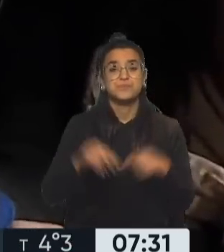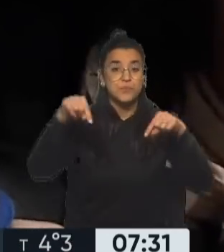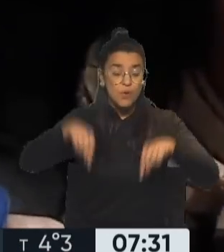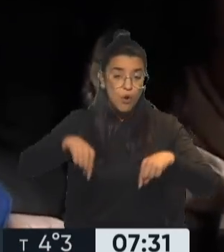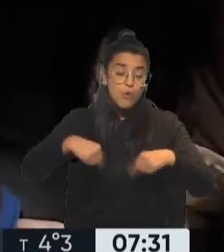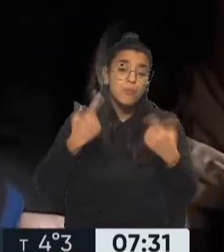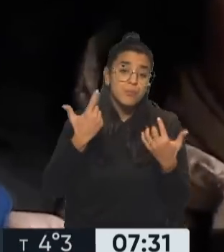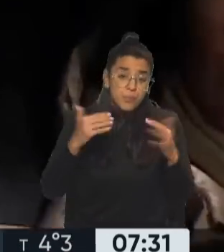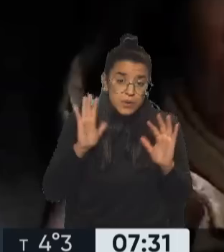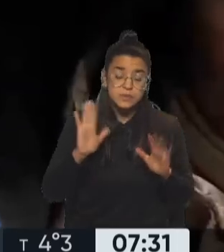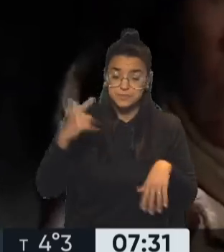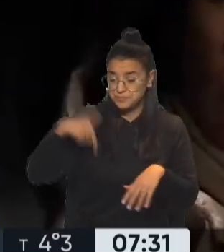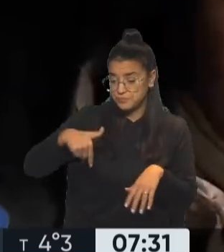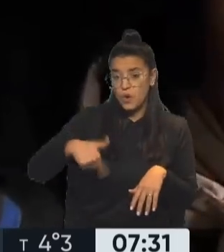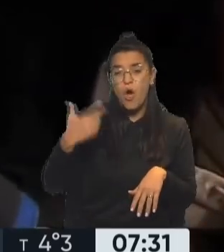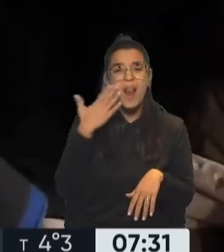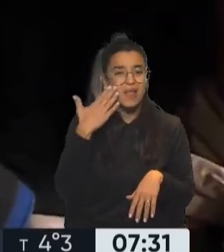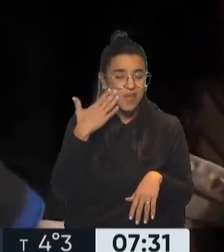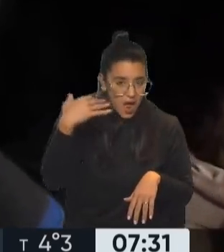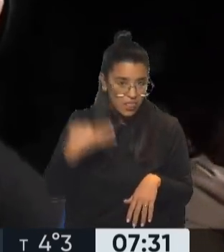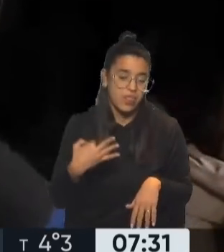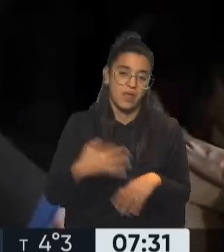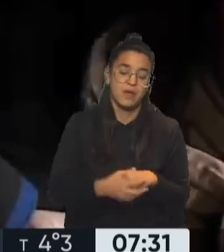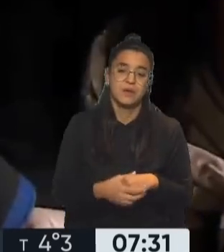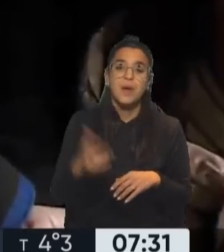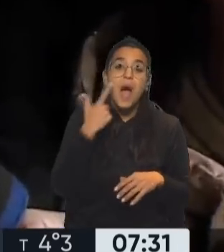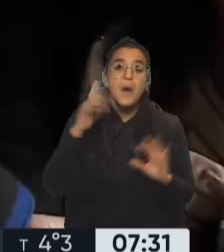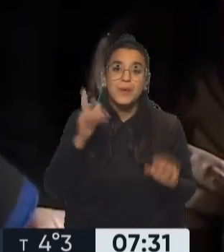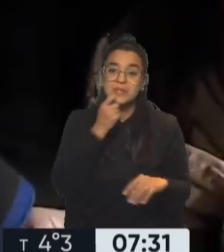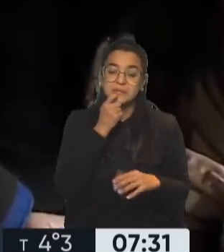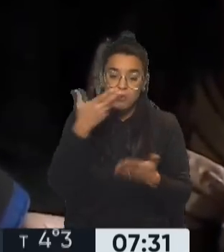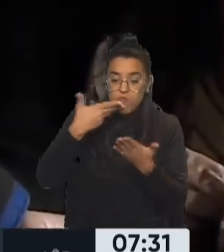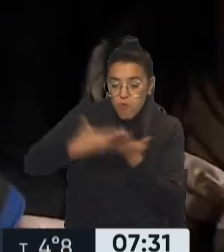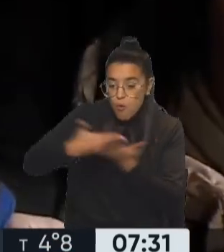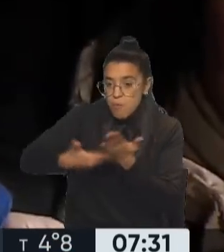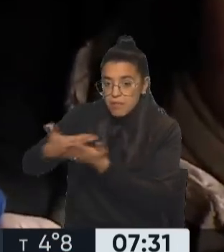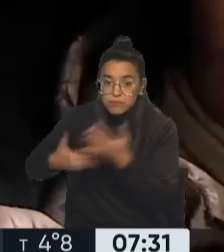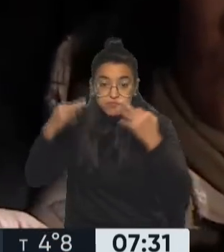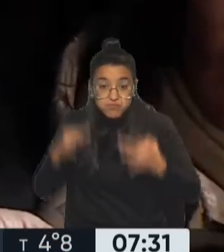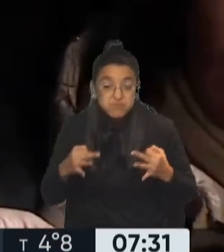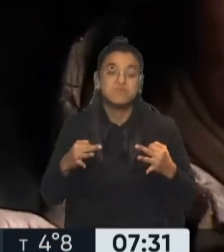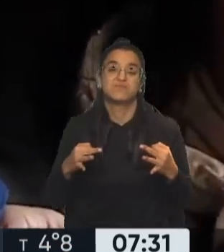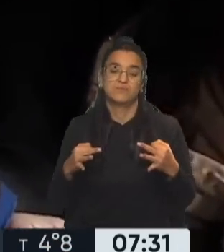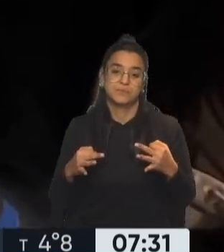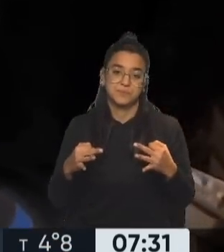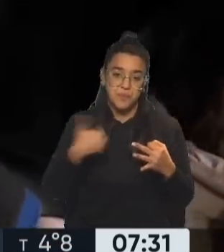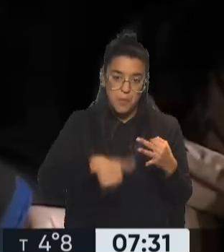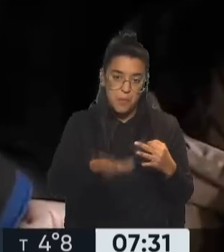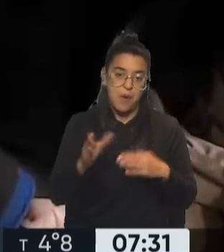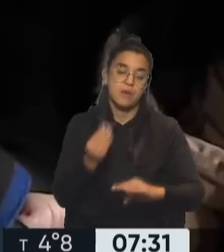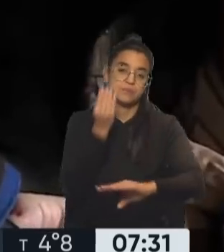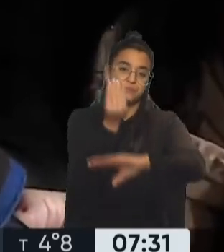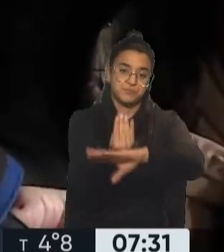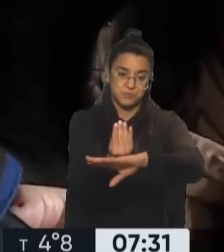hoy probablemente en el transcurso de la tarde, vamos a ver si se completa la documentación técnica, estaría haciéndose